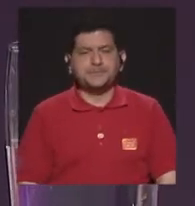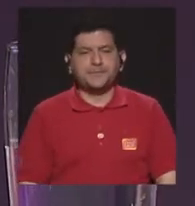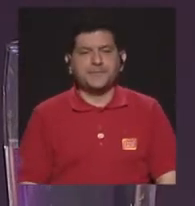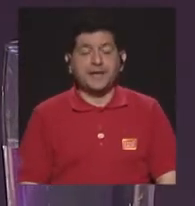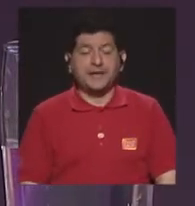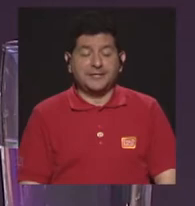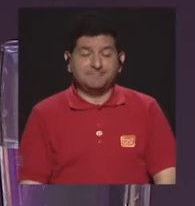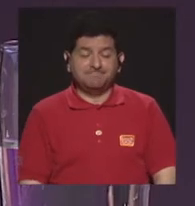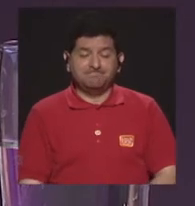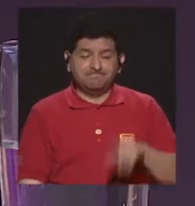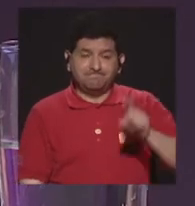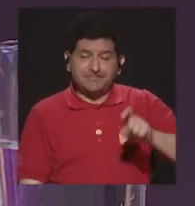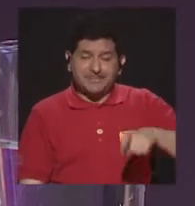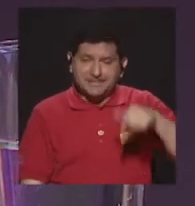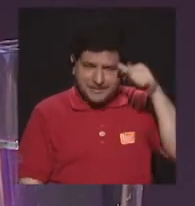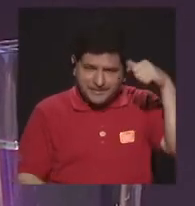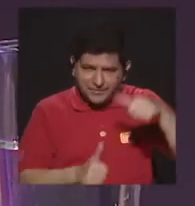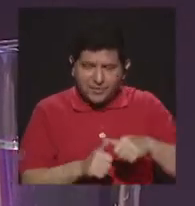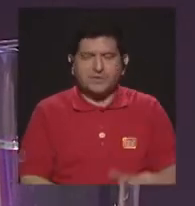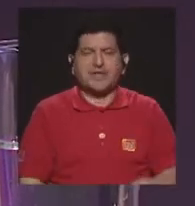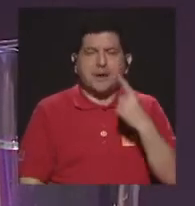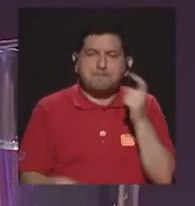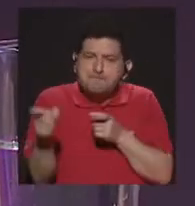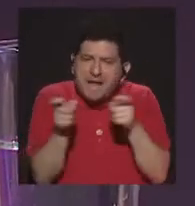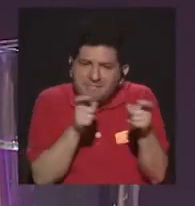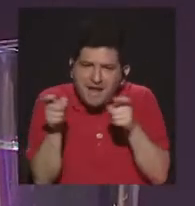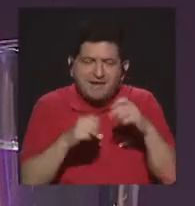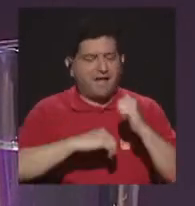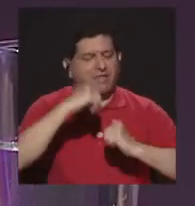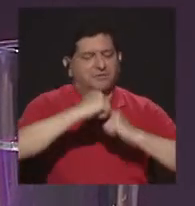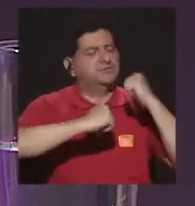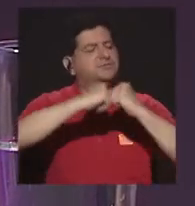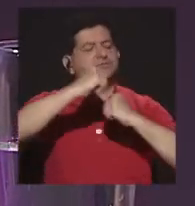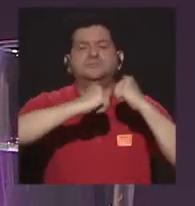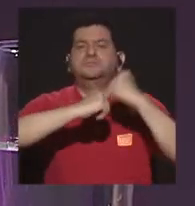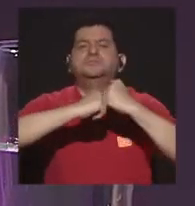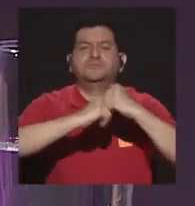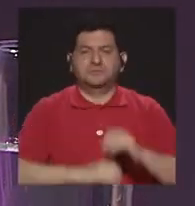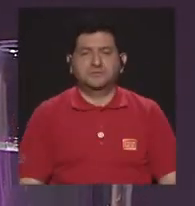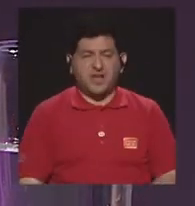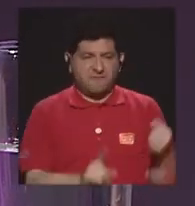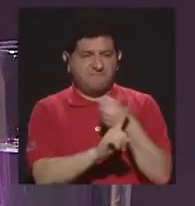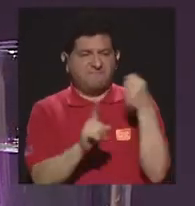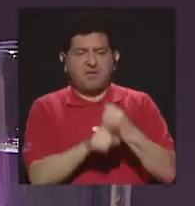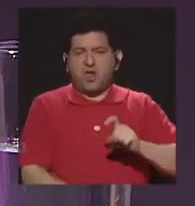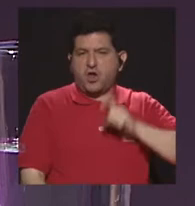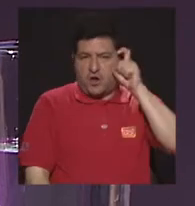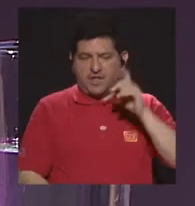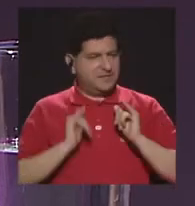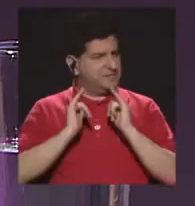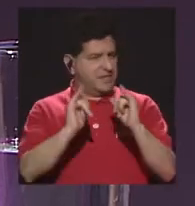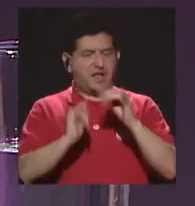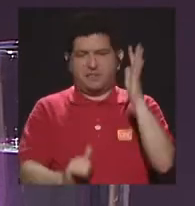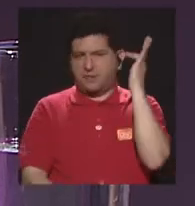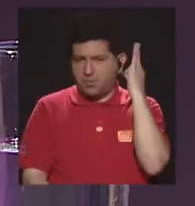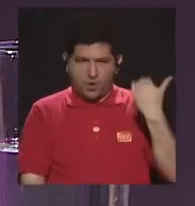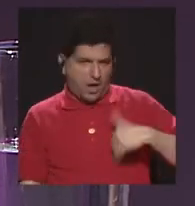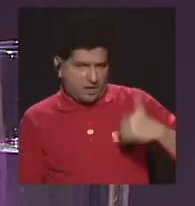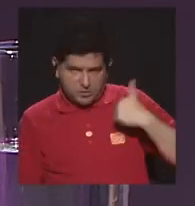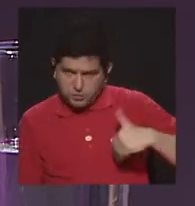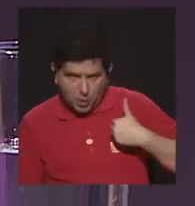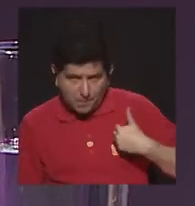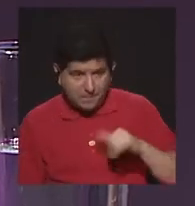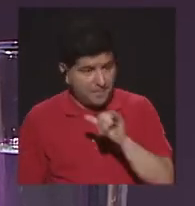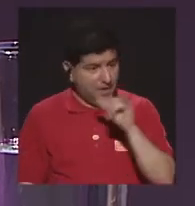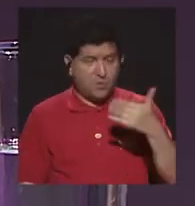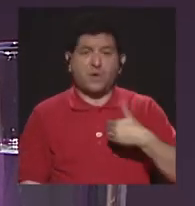debemos reconocer que, dado que el patriarcado es una estructura, pues la violencia de género y la desigualdad entre mujeres y hombres